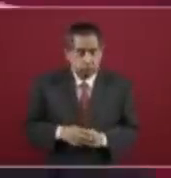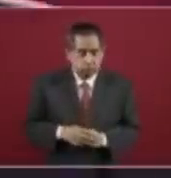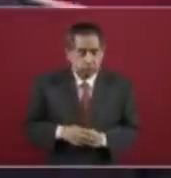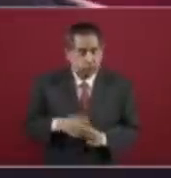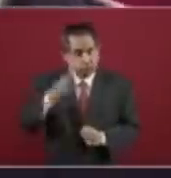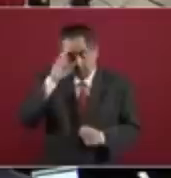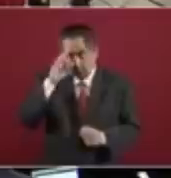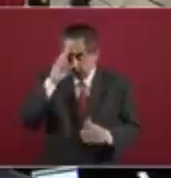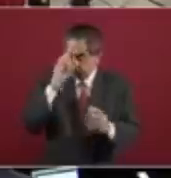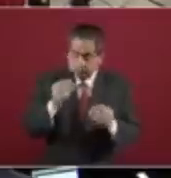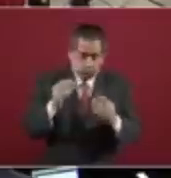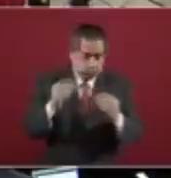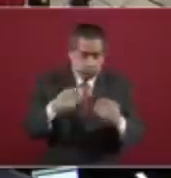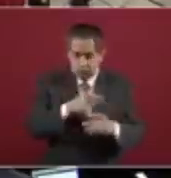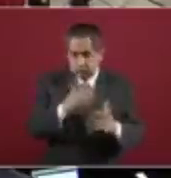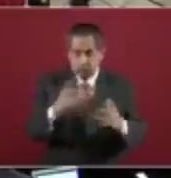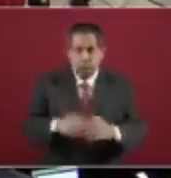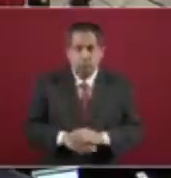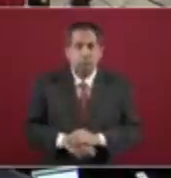considerable.